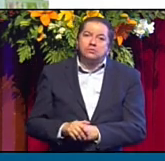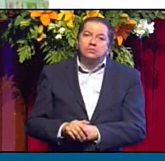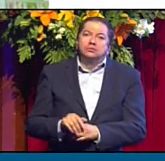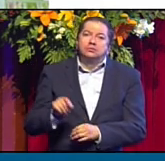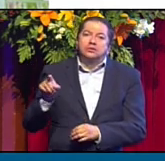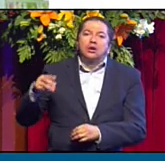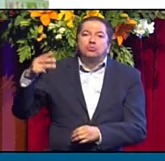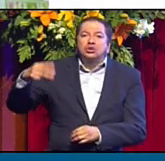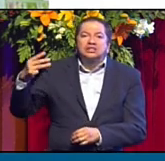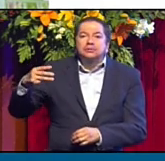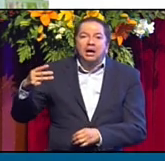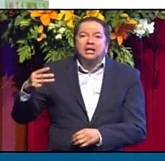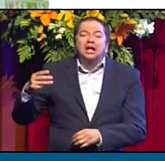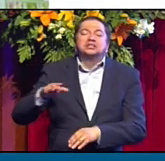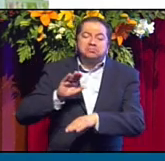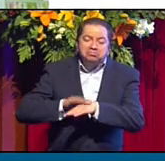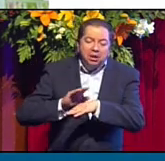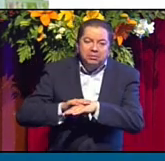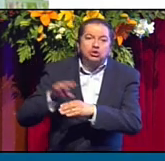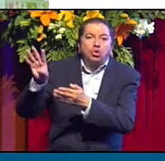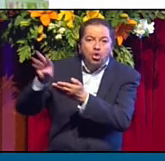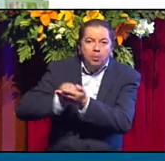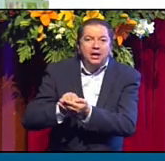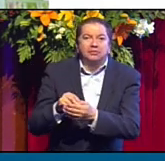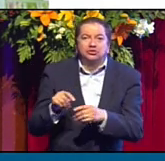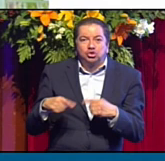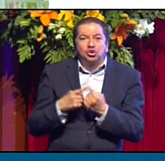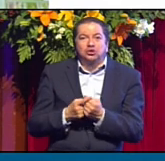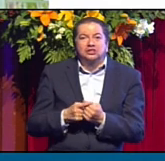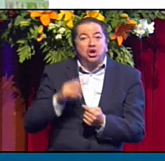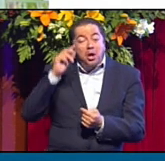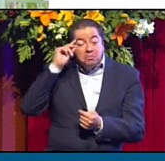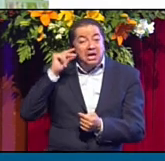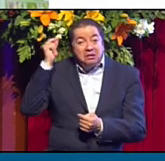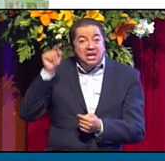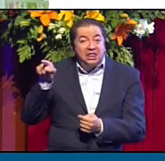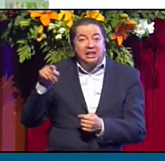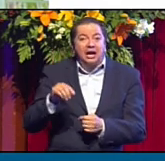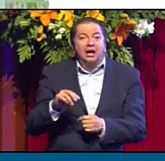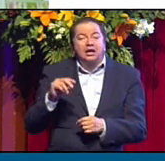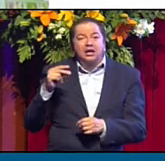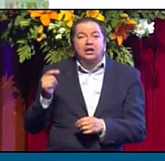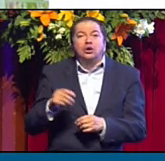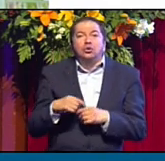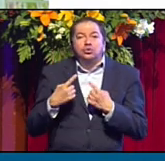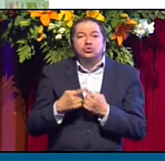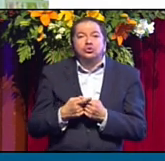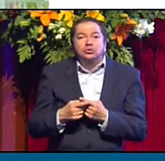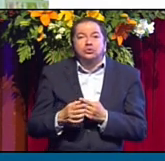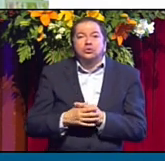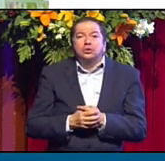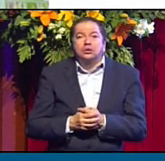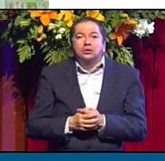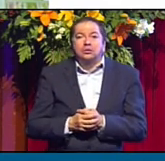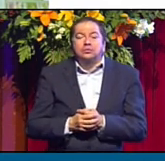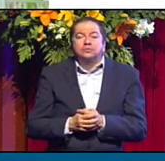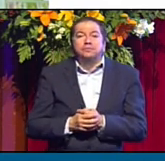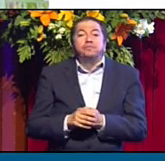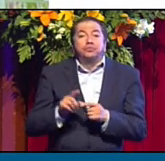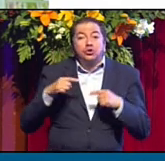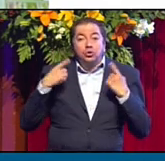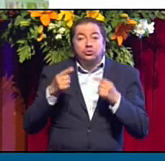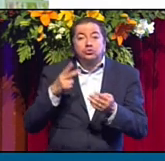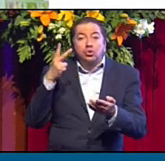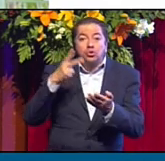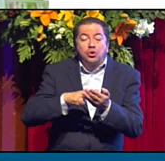en el municipalismo es copiar. Y claramente copiamos. Y copiamos la gran iniciativa de crear una óptica municipal. Hasta el momento, el año